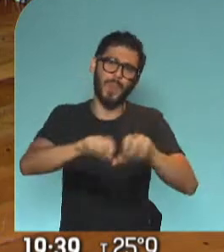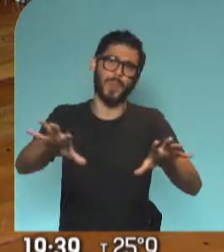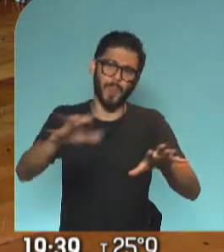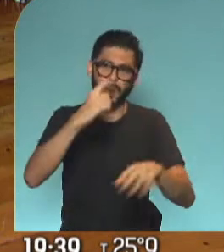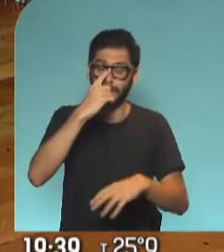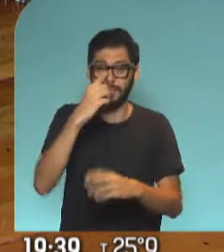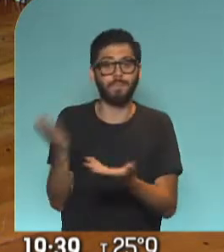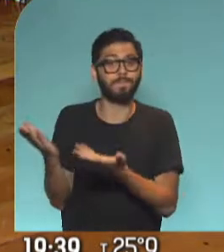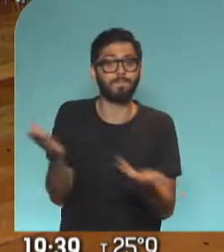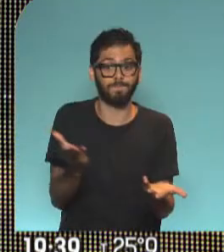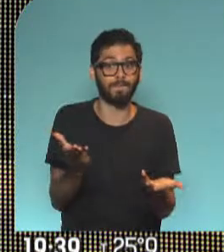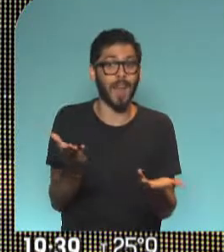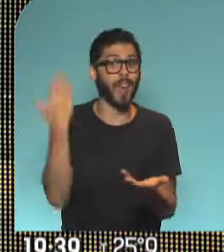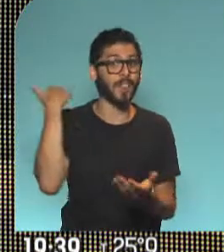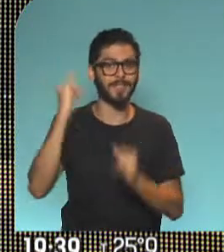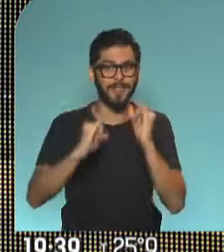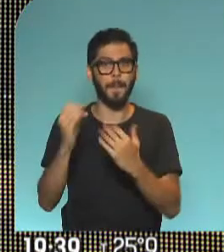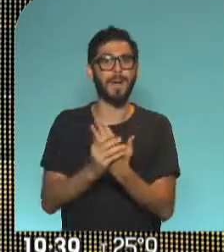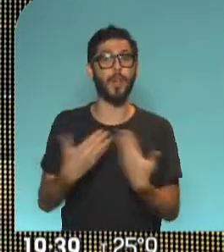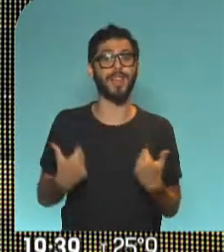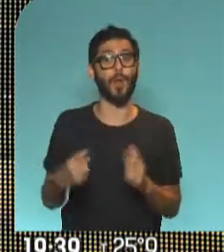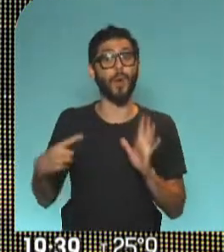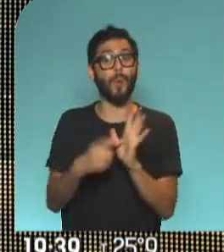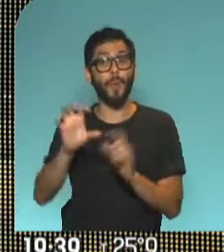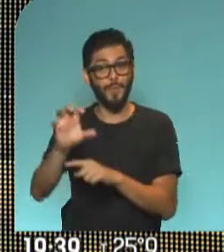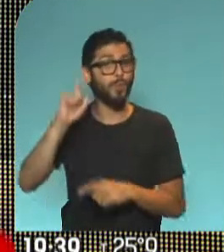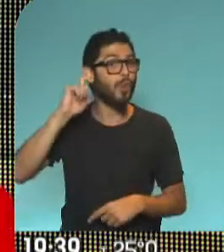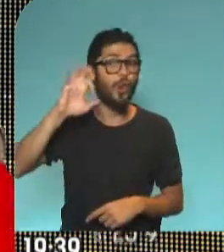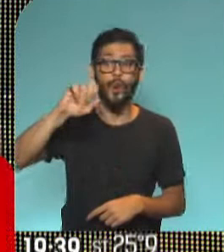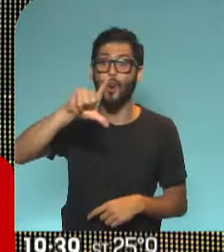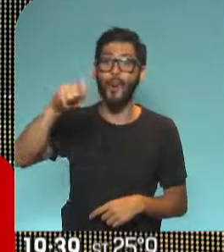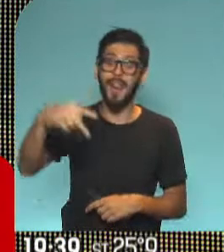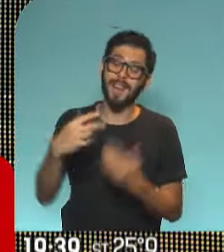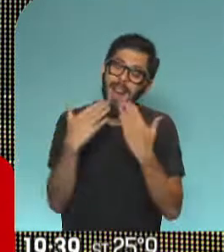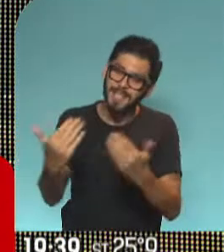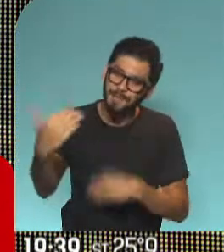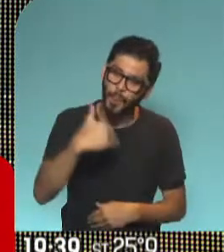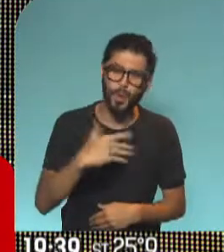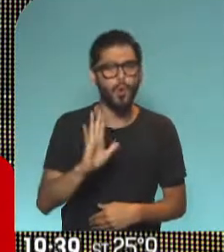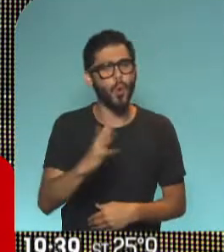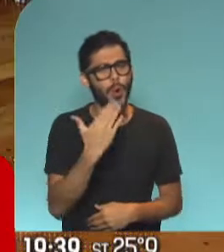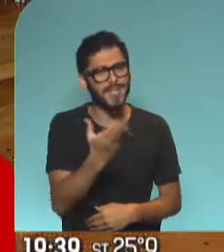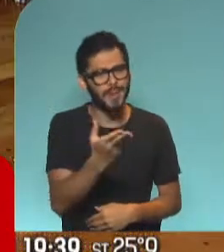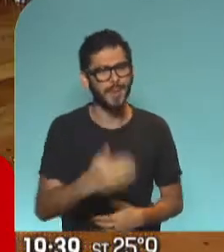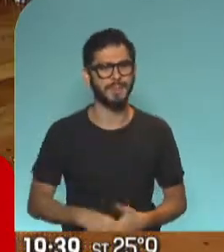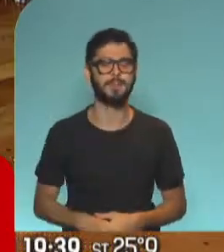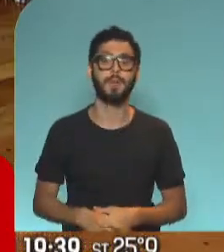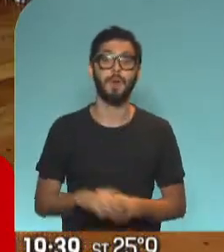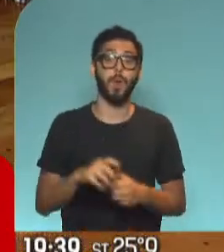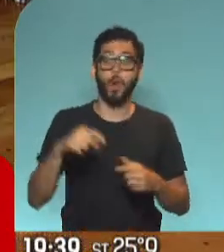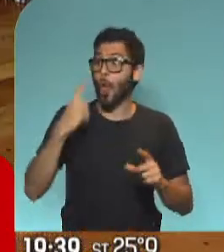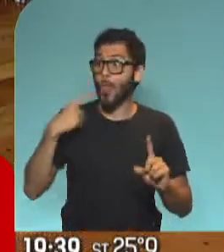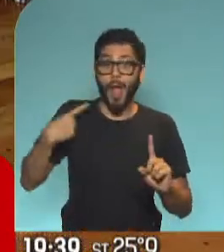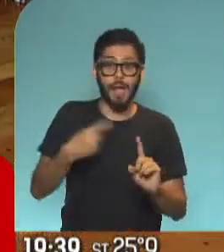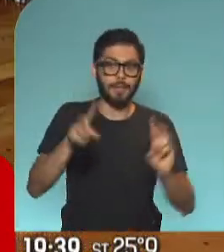Damos la bienvenida, lo veníamos anunciando, al ministro de Salud de la provincia de Buenos Aires, Daniel Goyan. Gracias por estar aquí hoy. No, gracias a ustedes. Y es el tema de todos estos días,